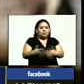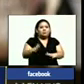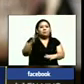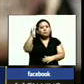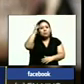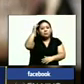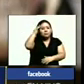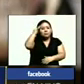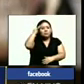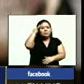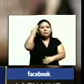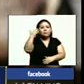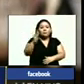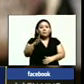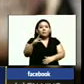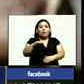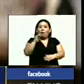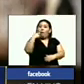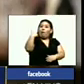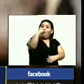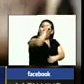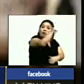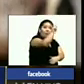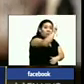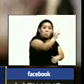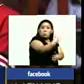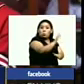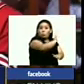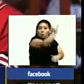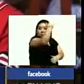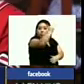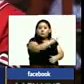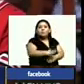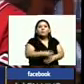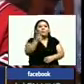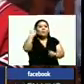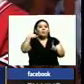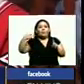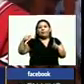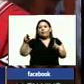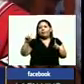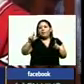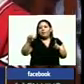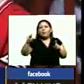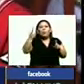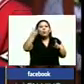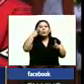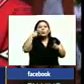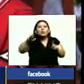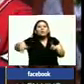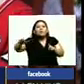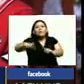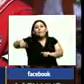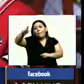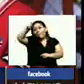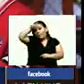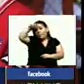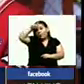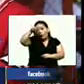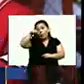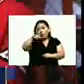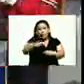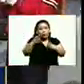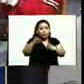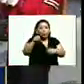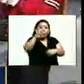O sea Lo que nunca me enseñaron En Venezuela Guillermo Misak Hoy vive en Arequipa Perú Es parte de los